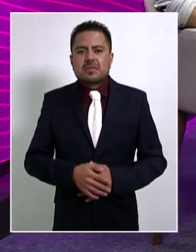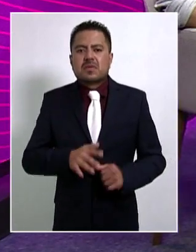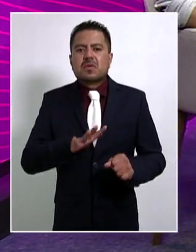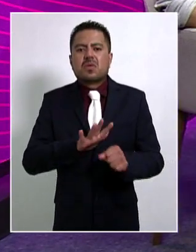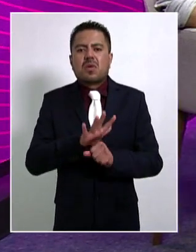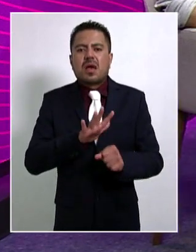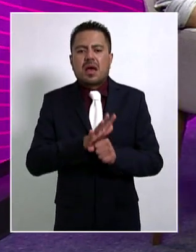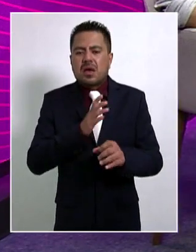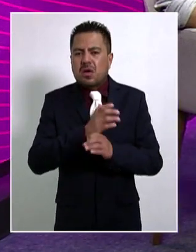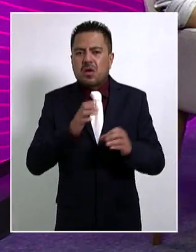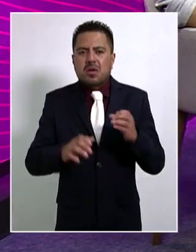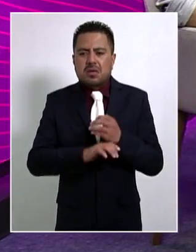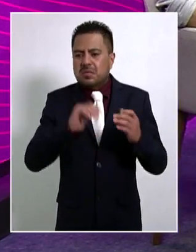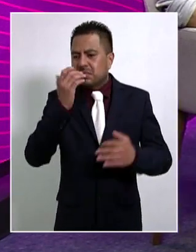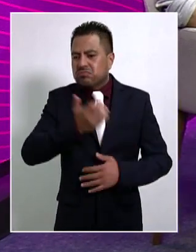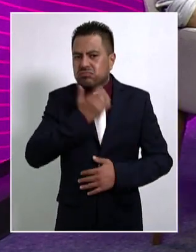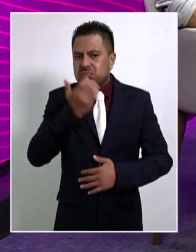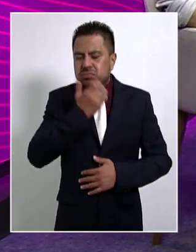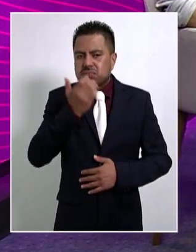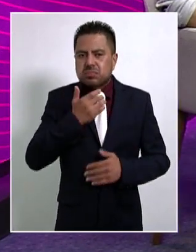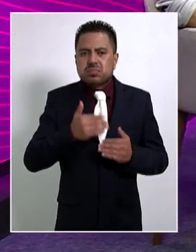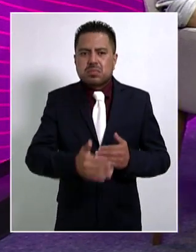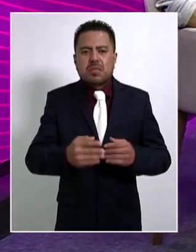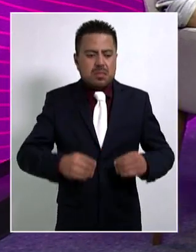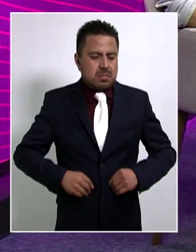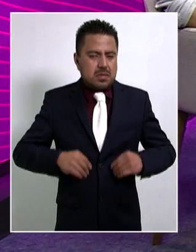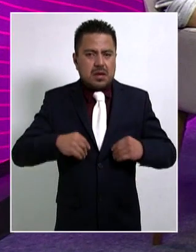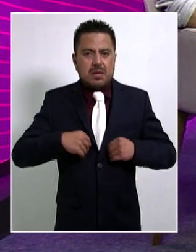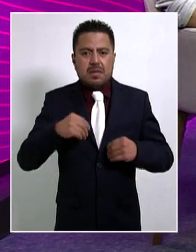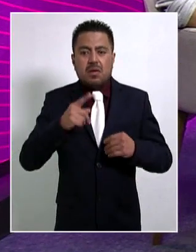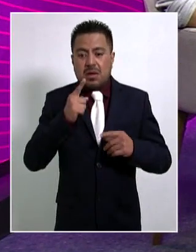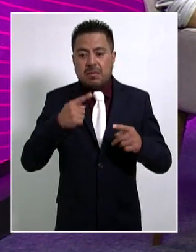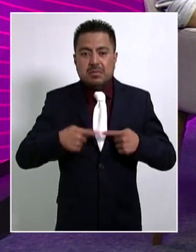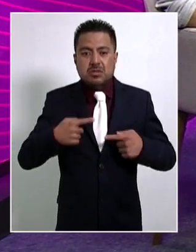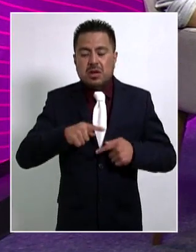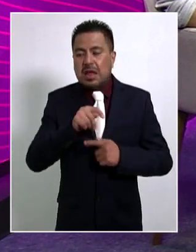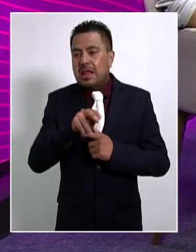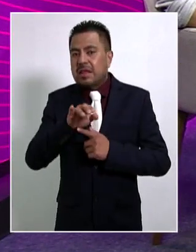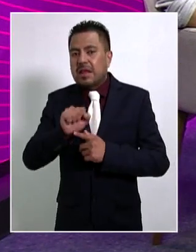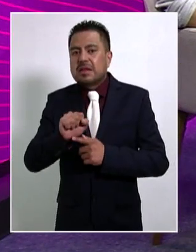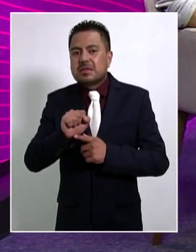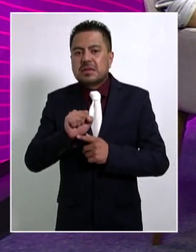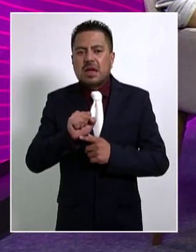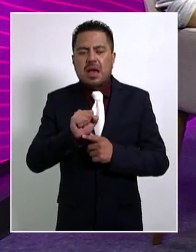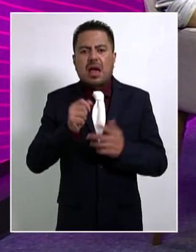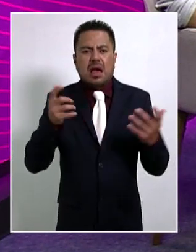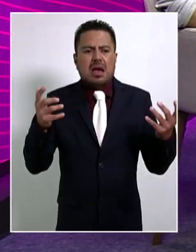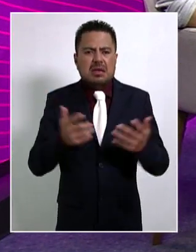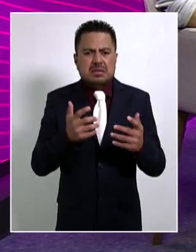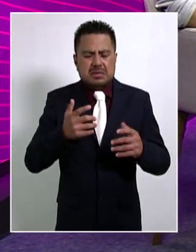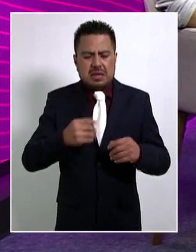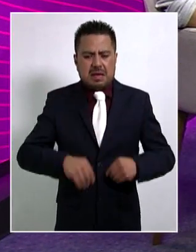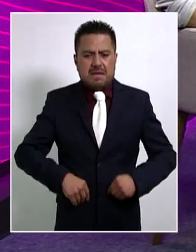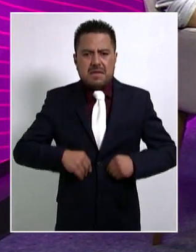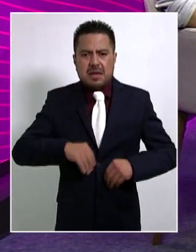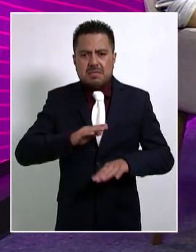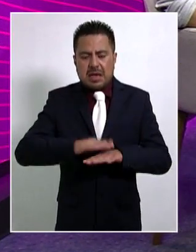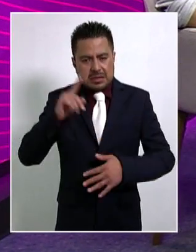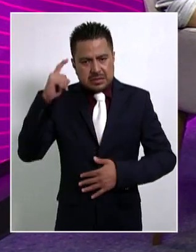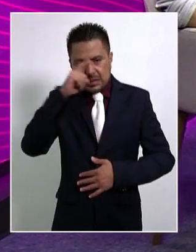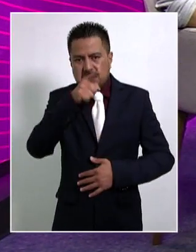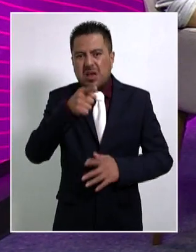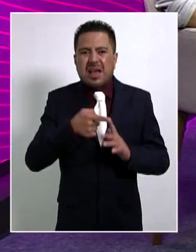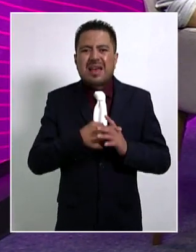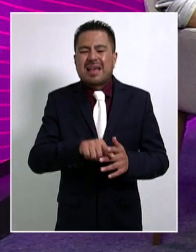¿cuáles son las cosas cotidianas que vive una persona trans que le hacen la vida más difícil? Porque tú decías